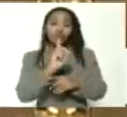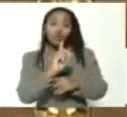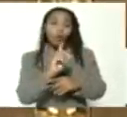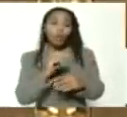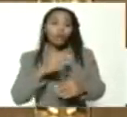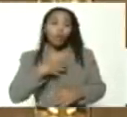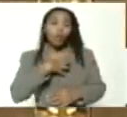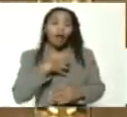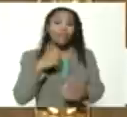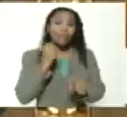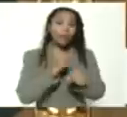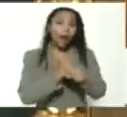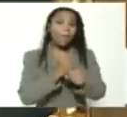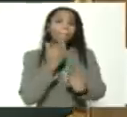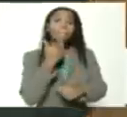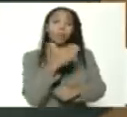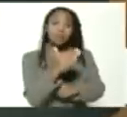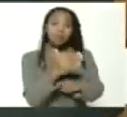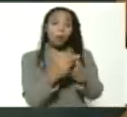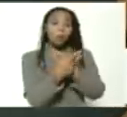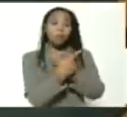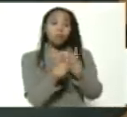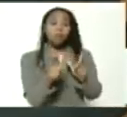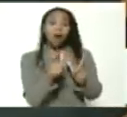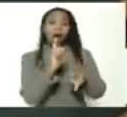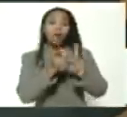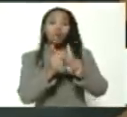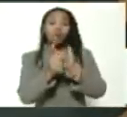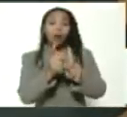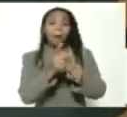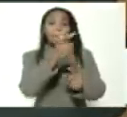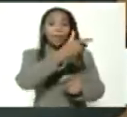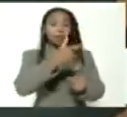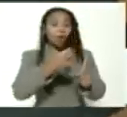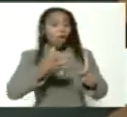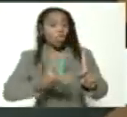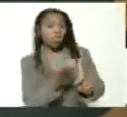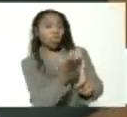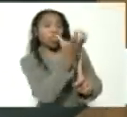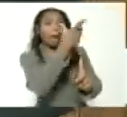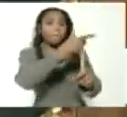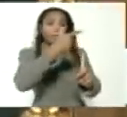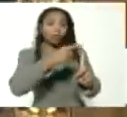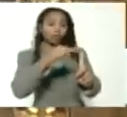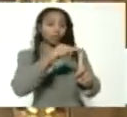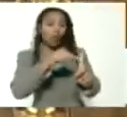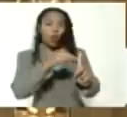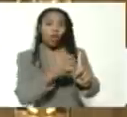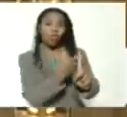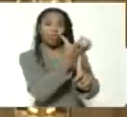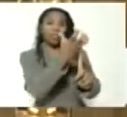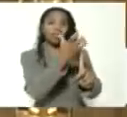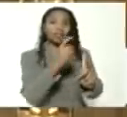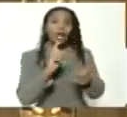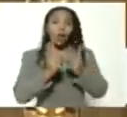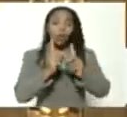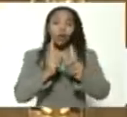permitió incluso la quema de ciudadanos en las calles, permitió la